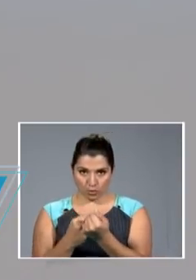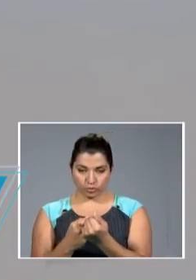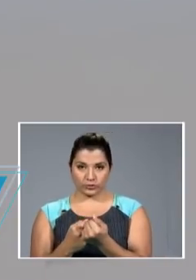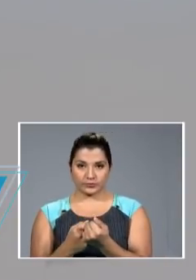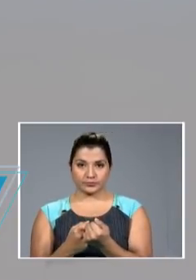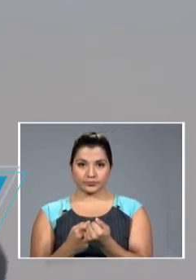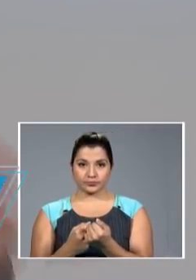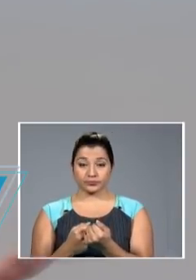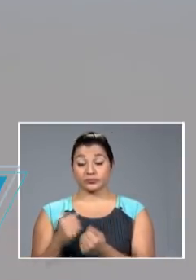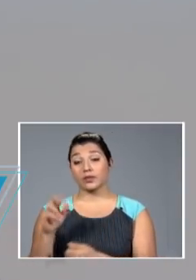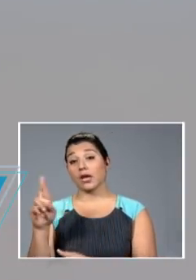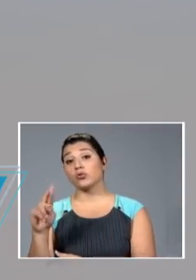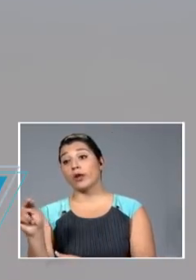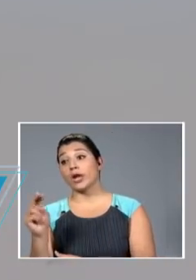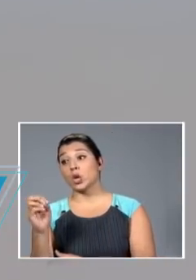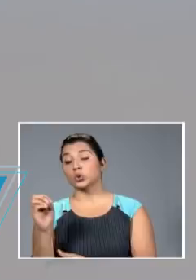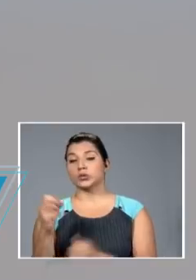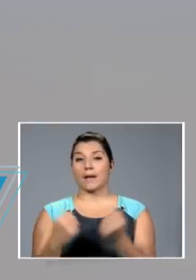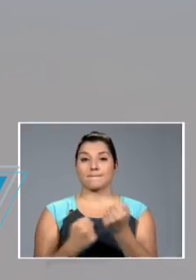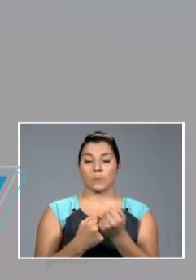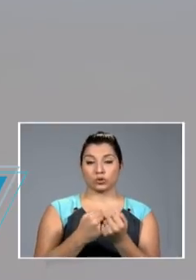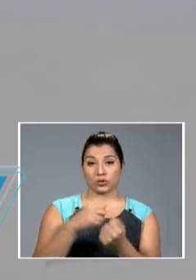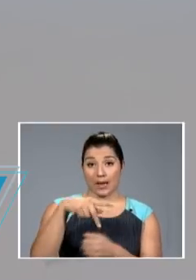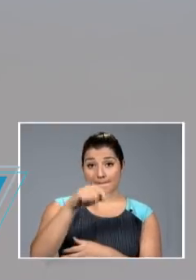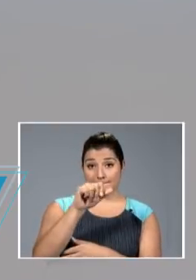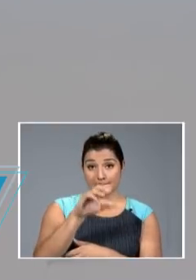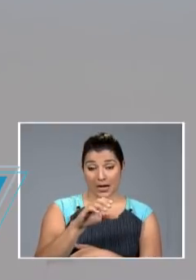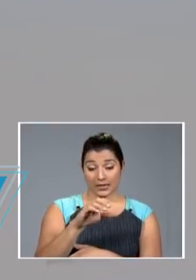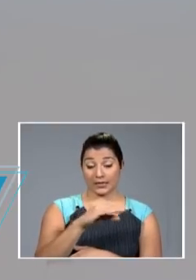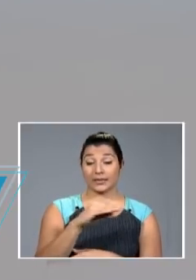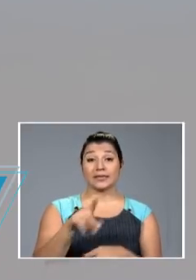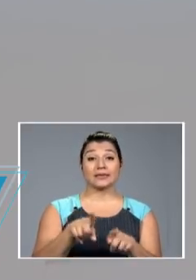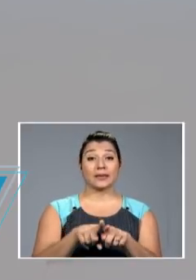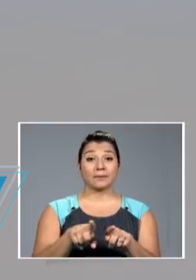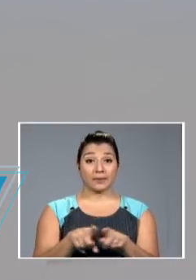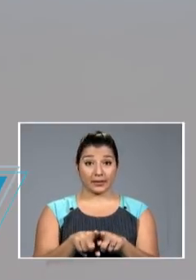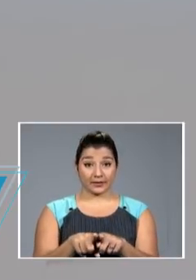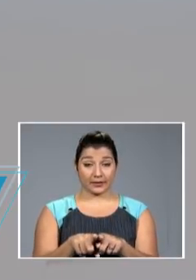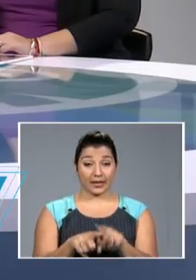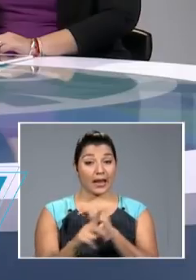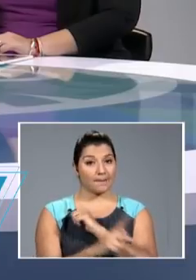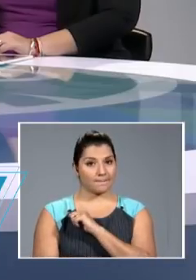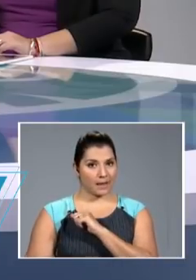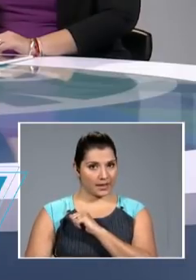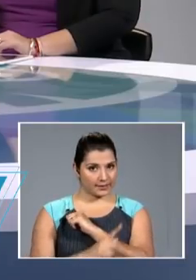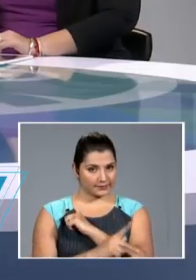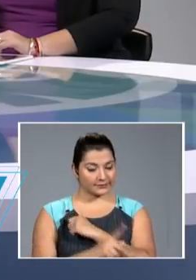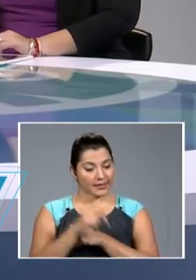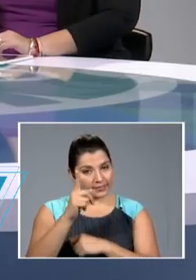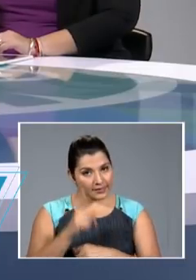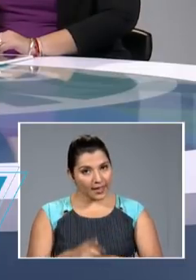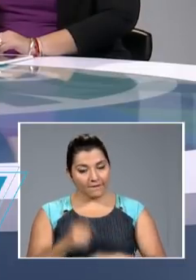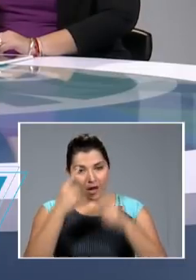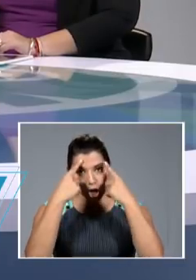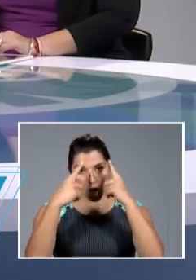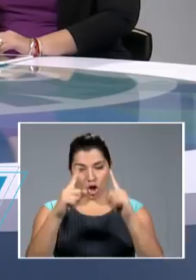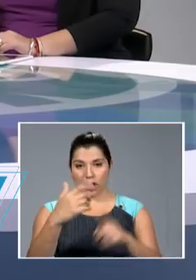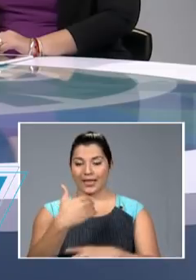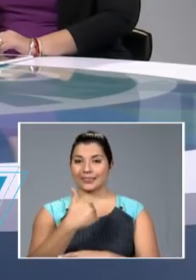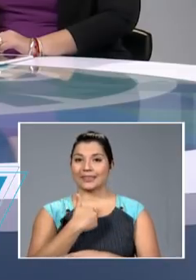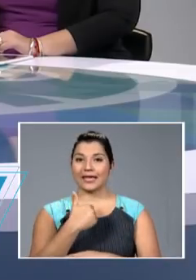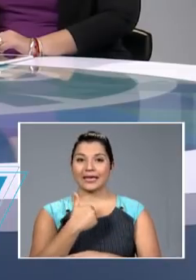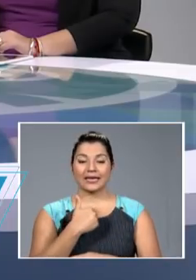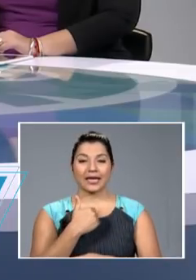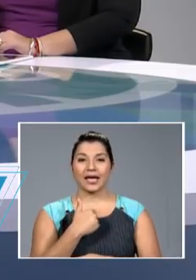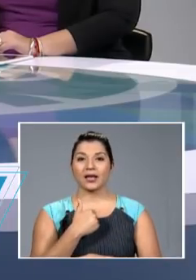restauración o a la del PAC, por un lado. Por otro lado, el país tiene que llegar a tener una resolución